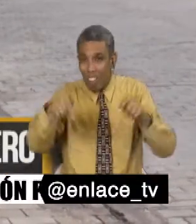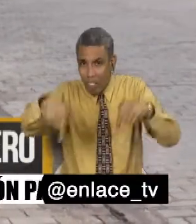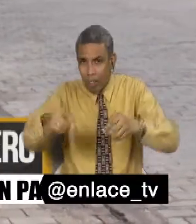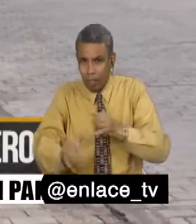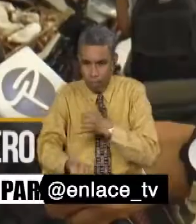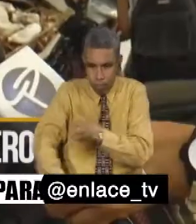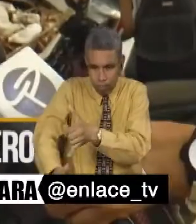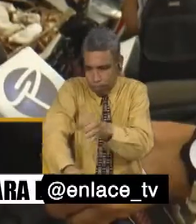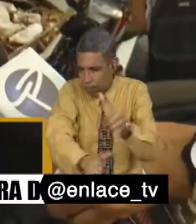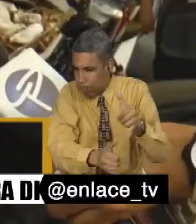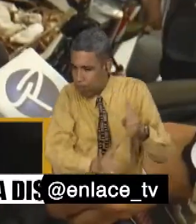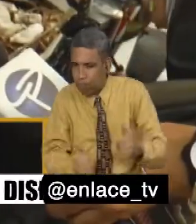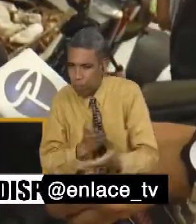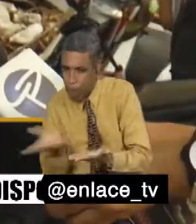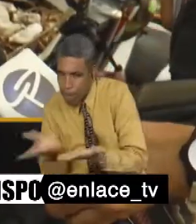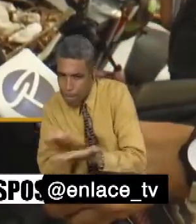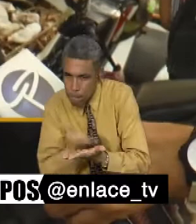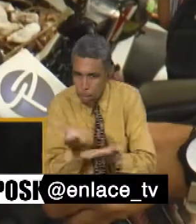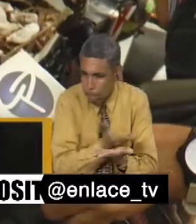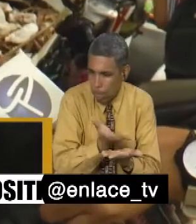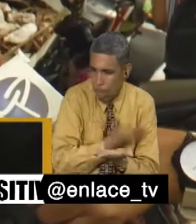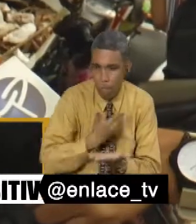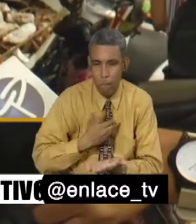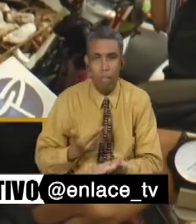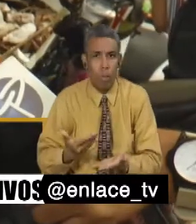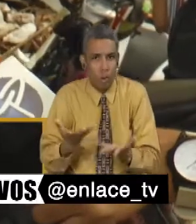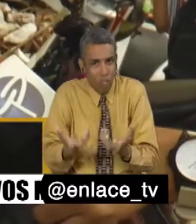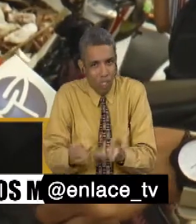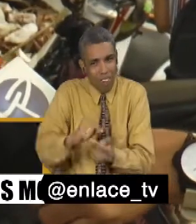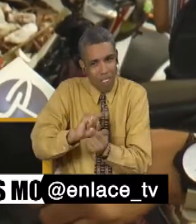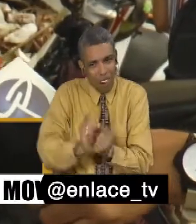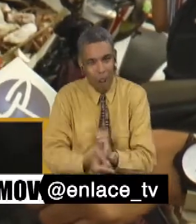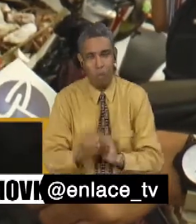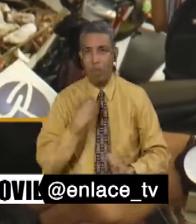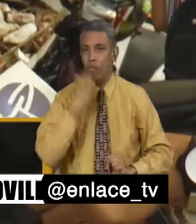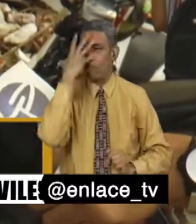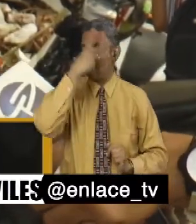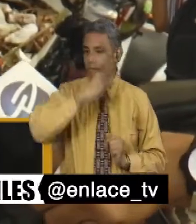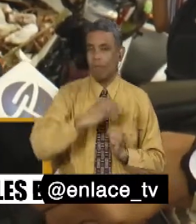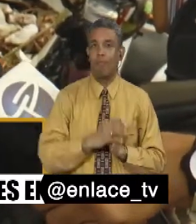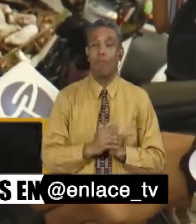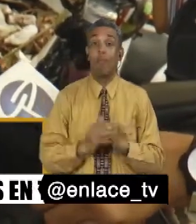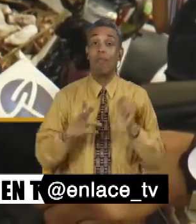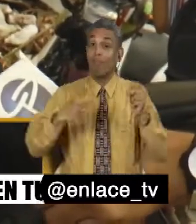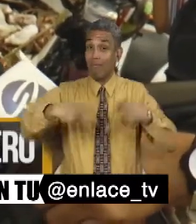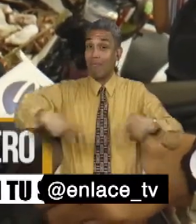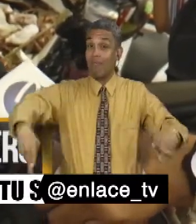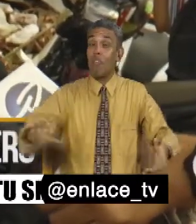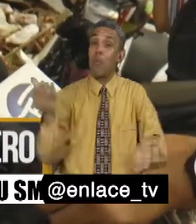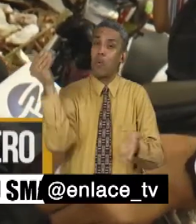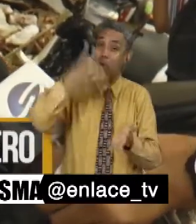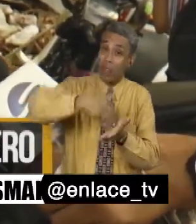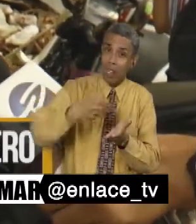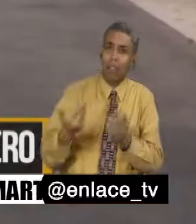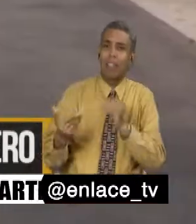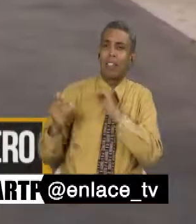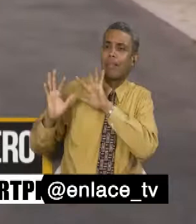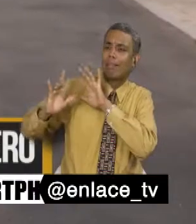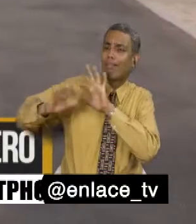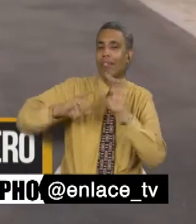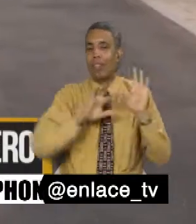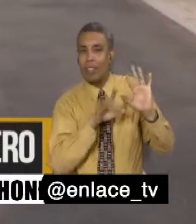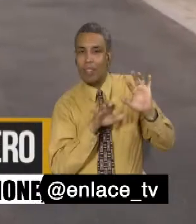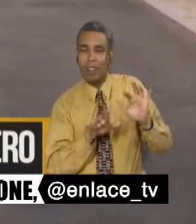espacio turístico. Queremos que siga siendo eso, turístico. Ya las personas pues se han venido acercando nuevamente, están muy contentas porque sienten esa